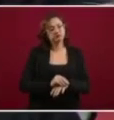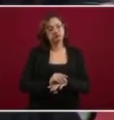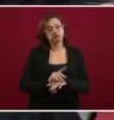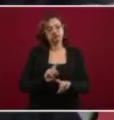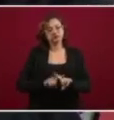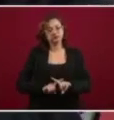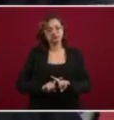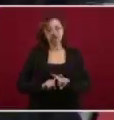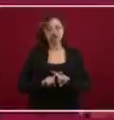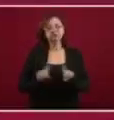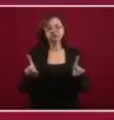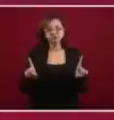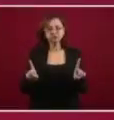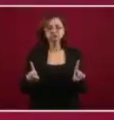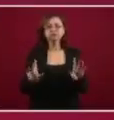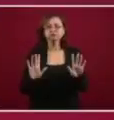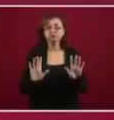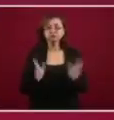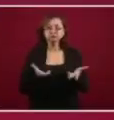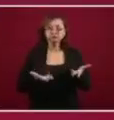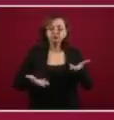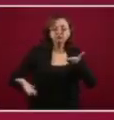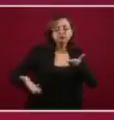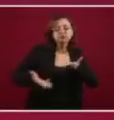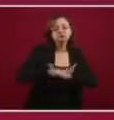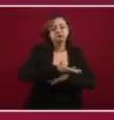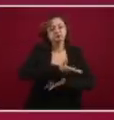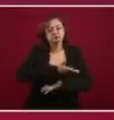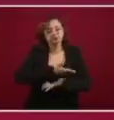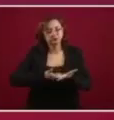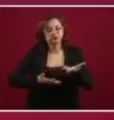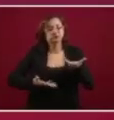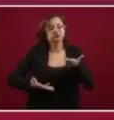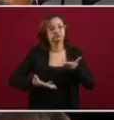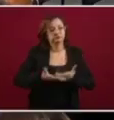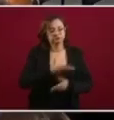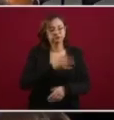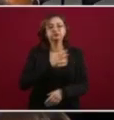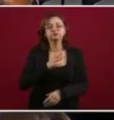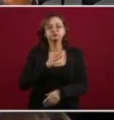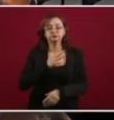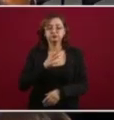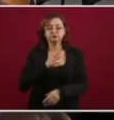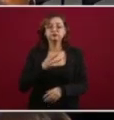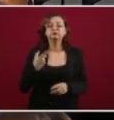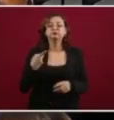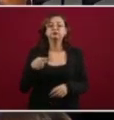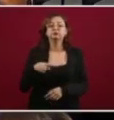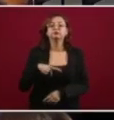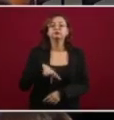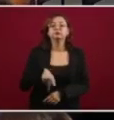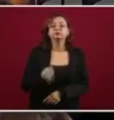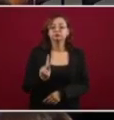es si hay cooperación, pero que cuidando